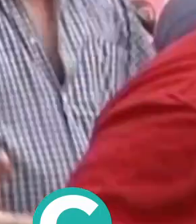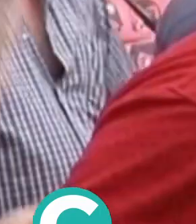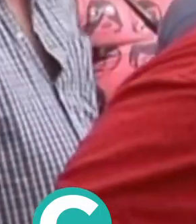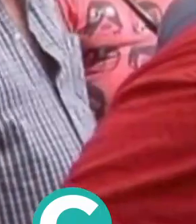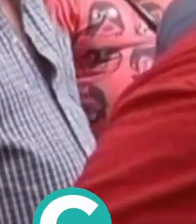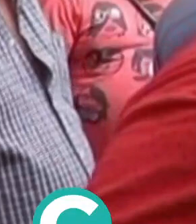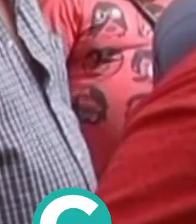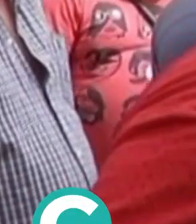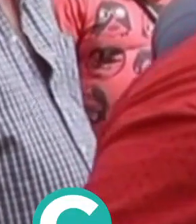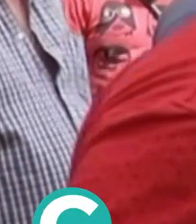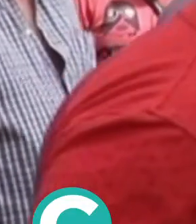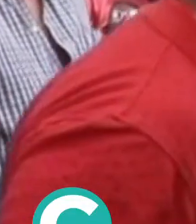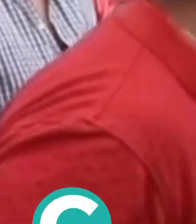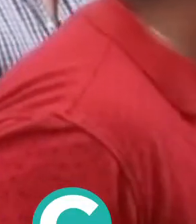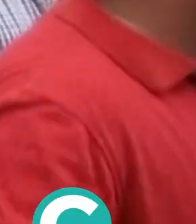la muerte.